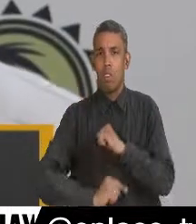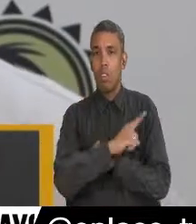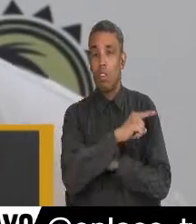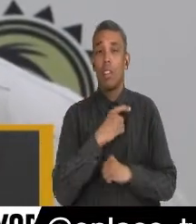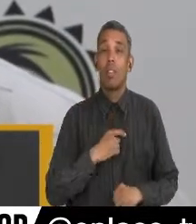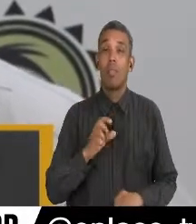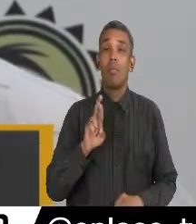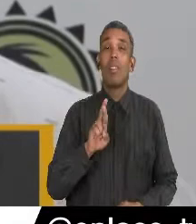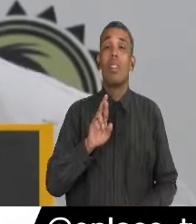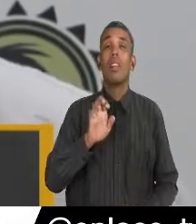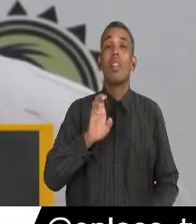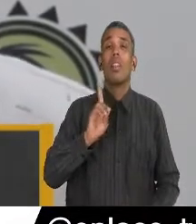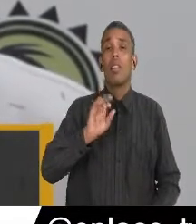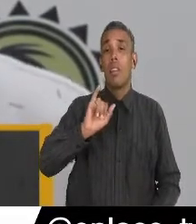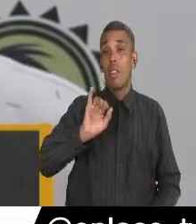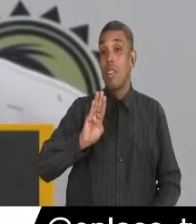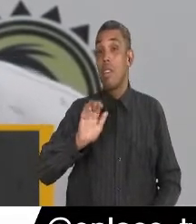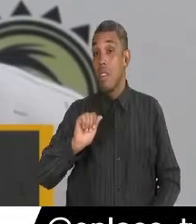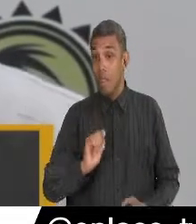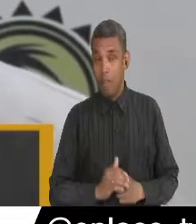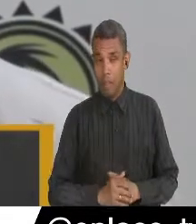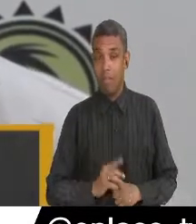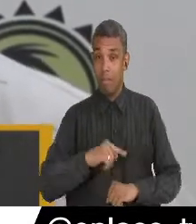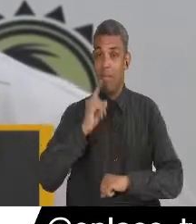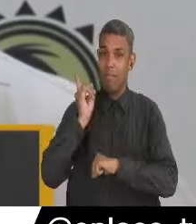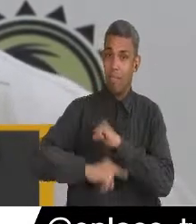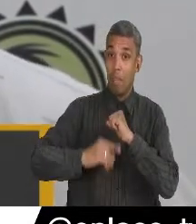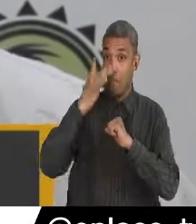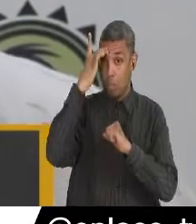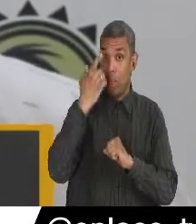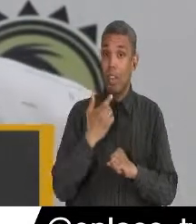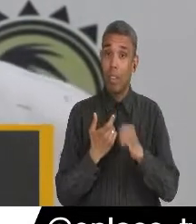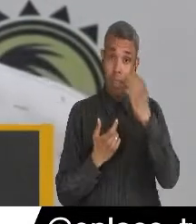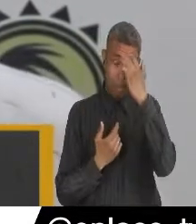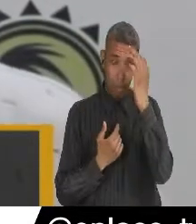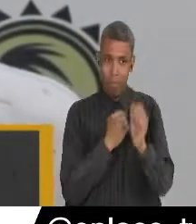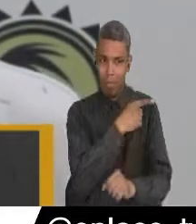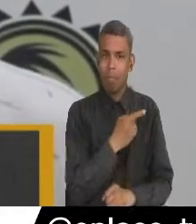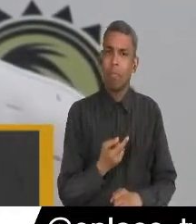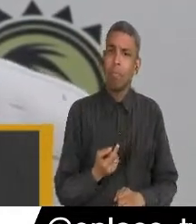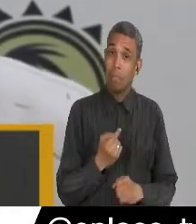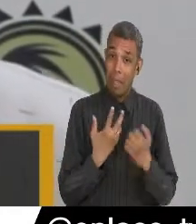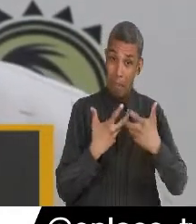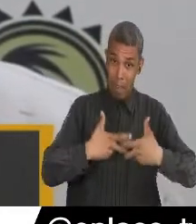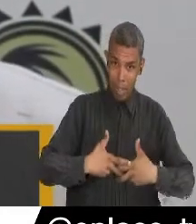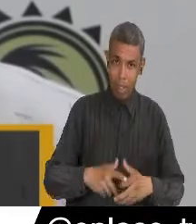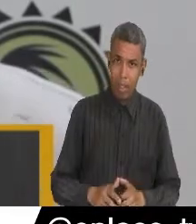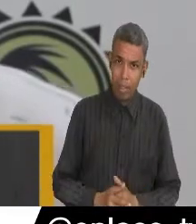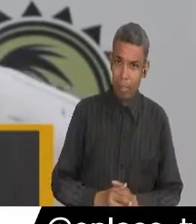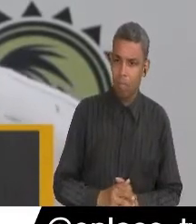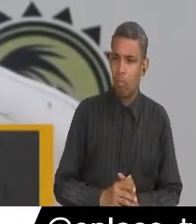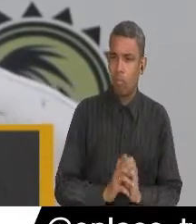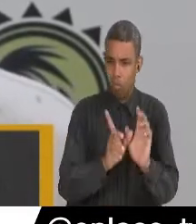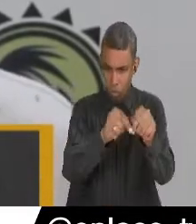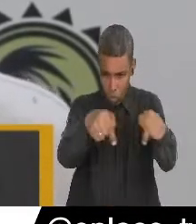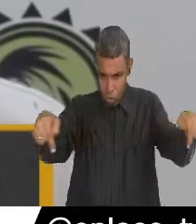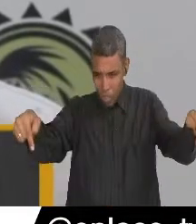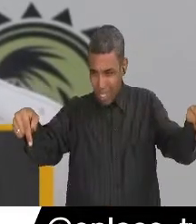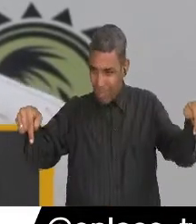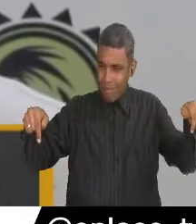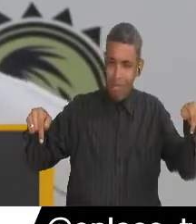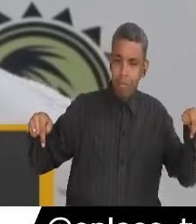esta sanción que le hizo la Casa a Rediva, precisamente porque violó los espacios o el polígono determinado donde ellos estaban autorizados,